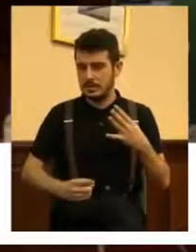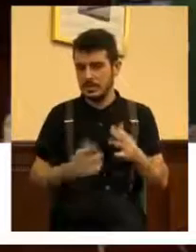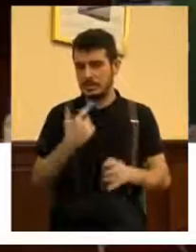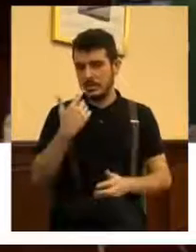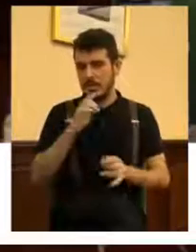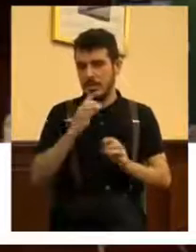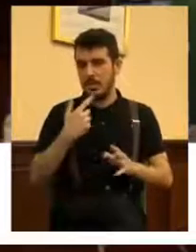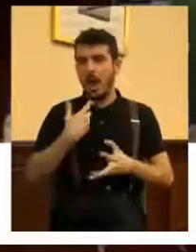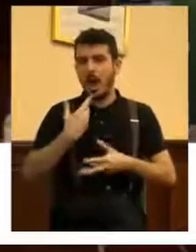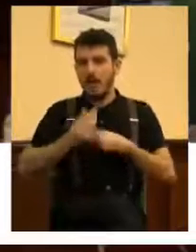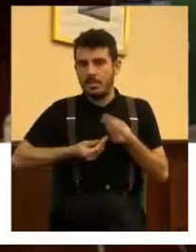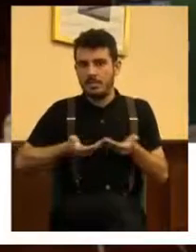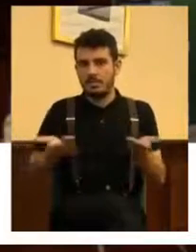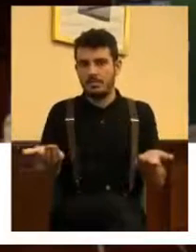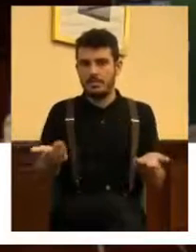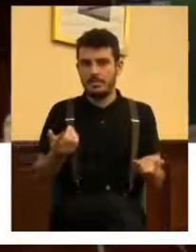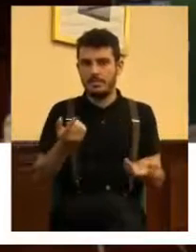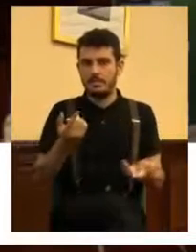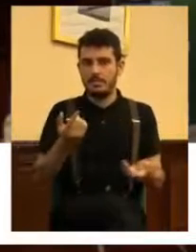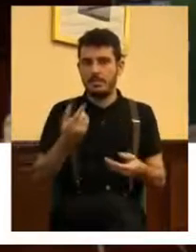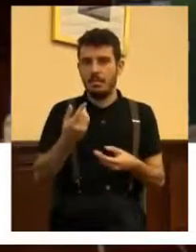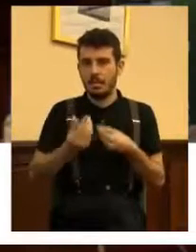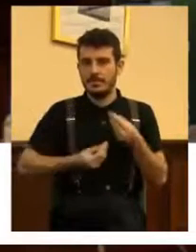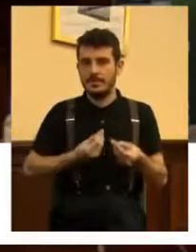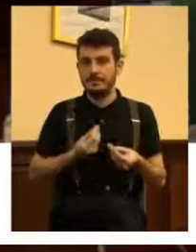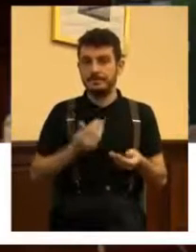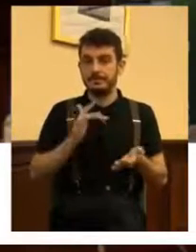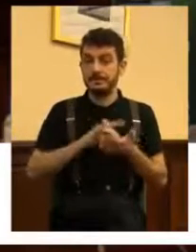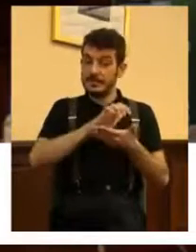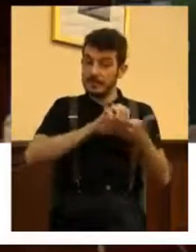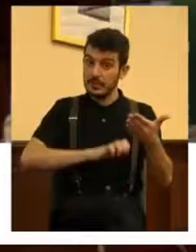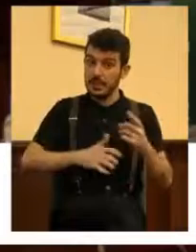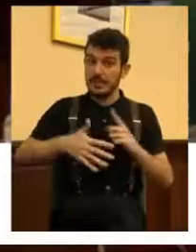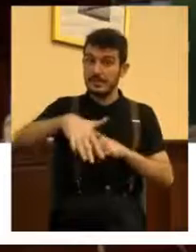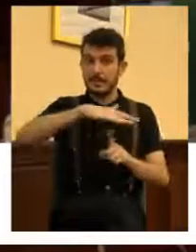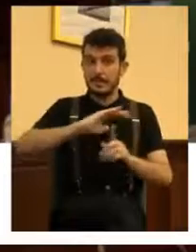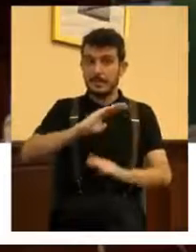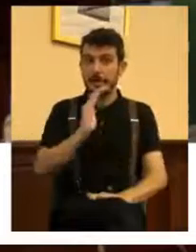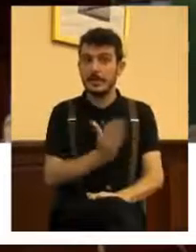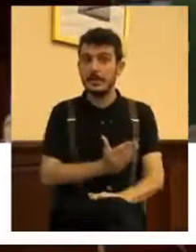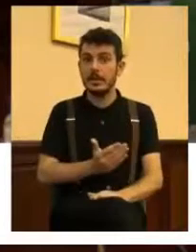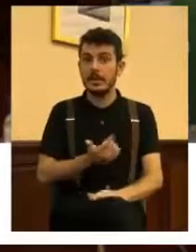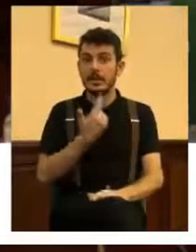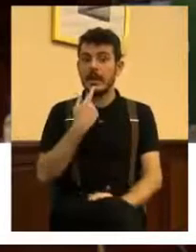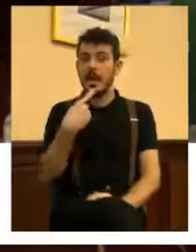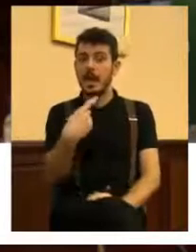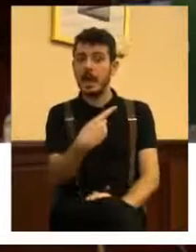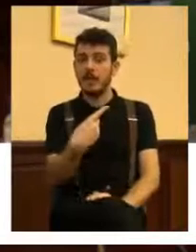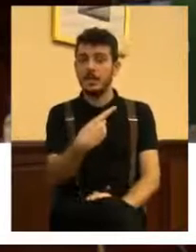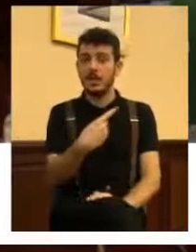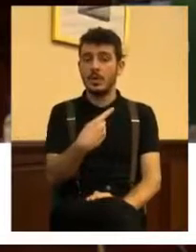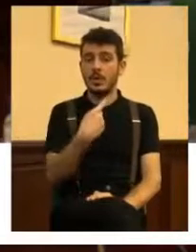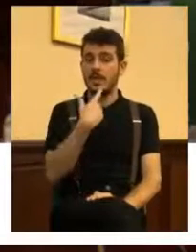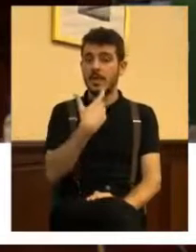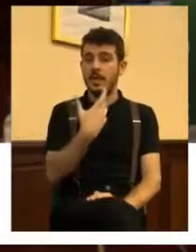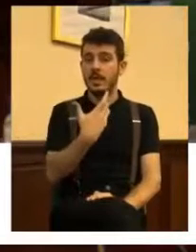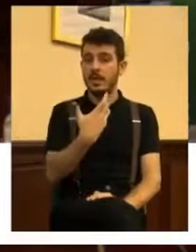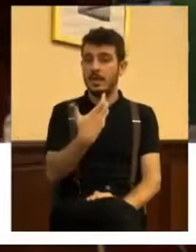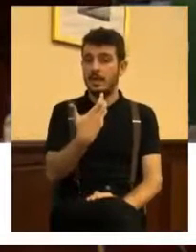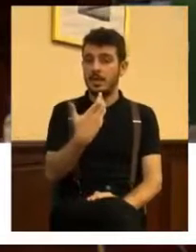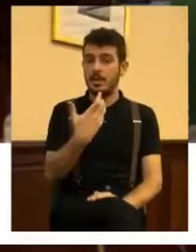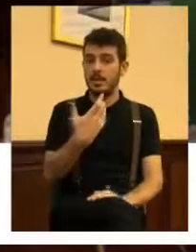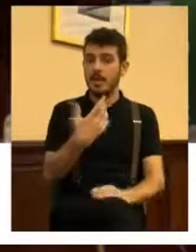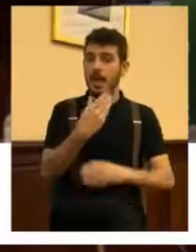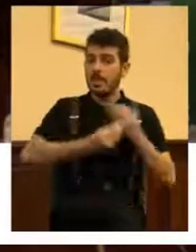Claro, hágase. Evidentemente, si hay un informe de impacto medioambiental que es negativo y que dice no puede llevarse a